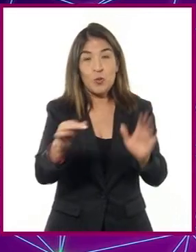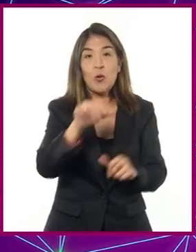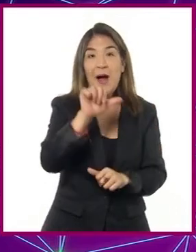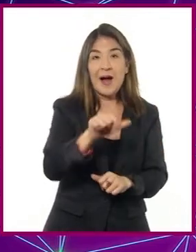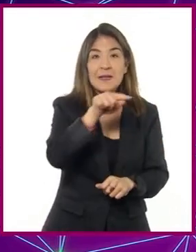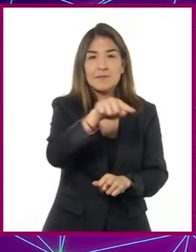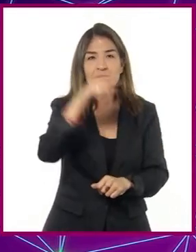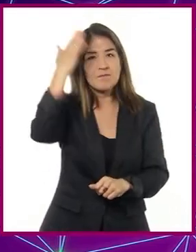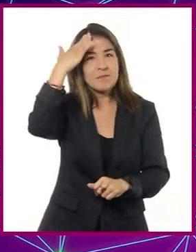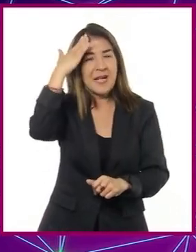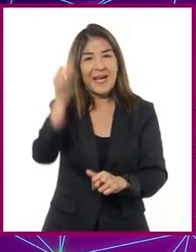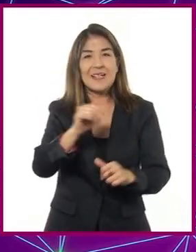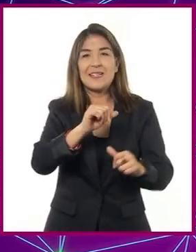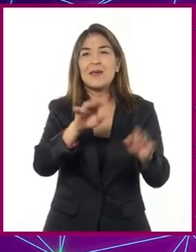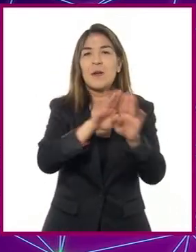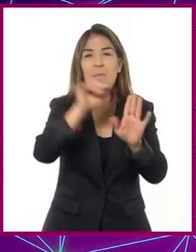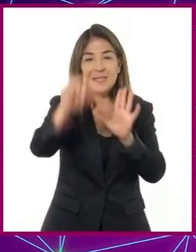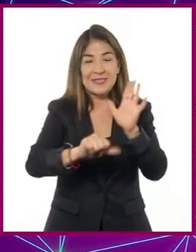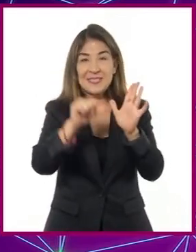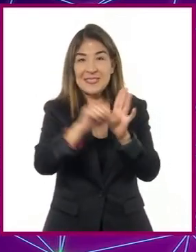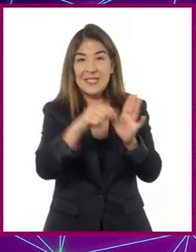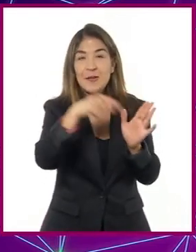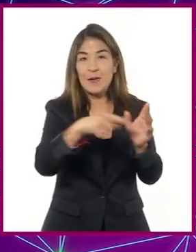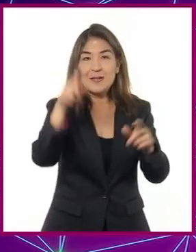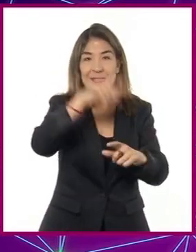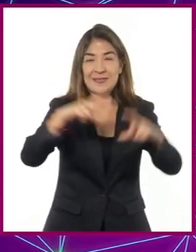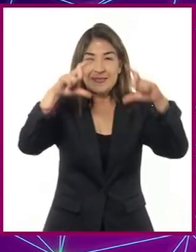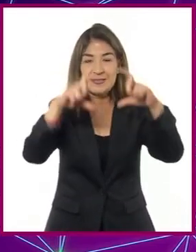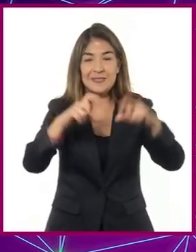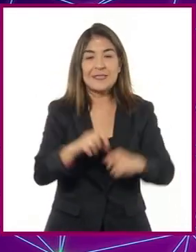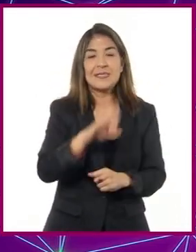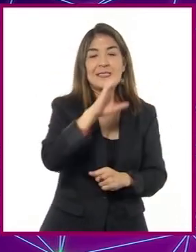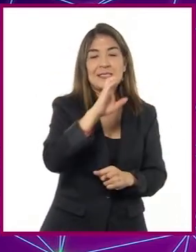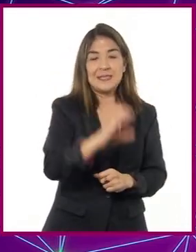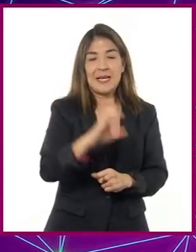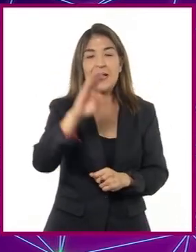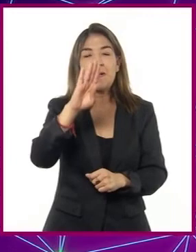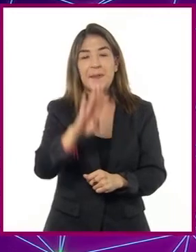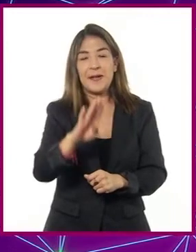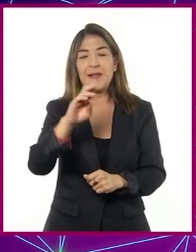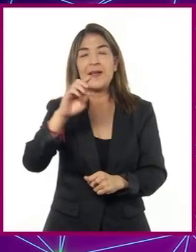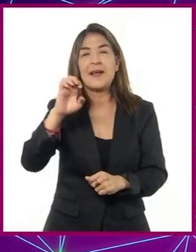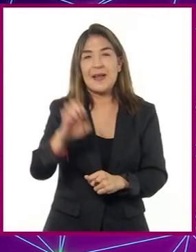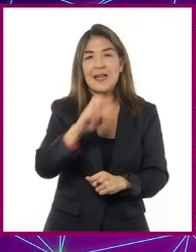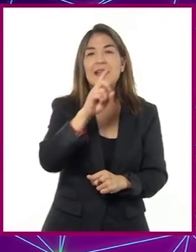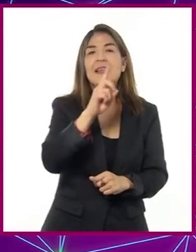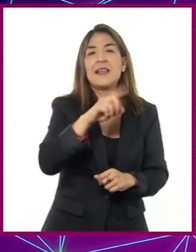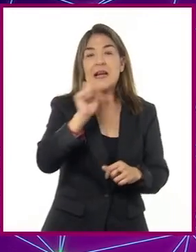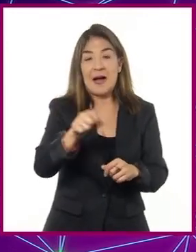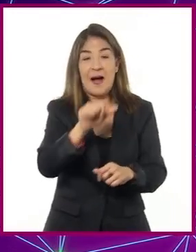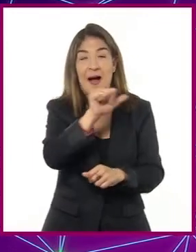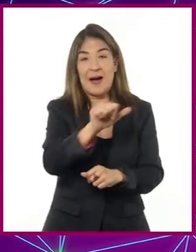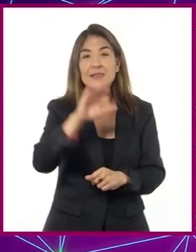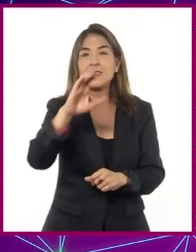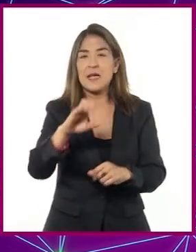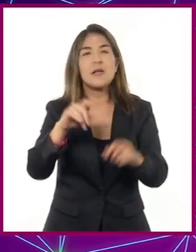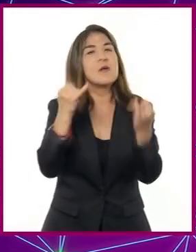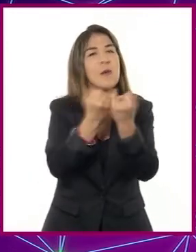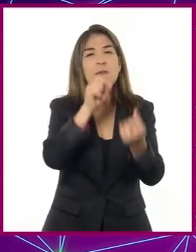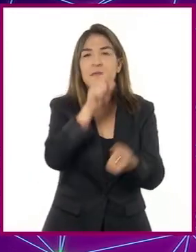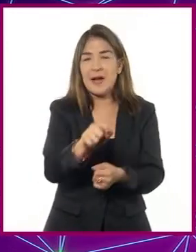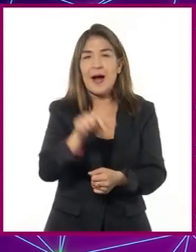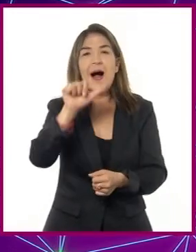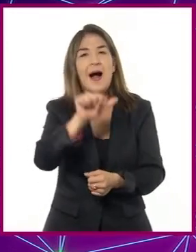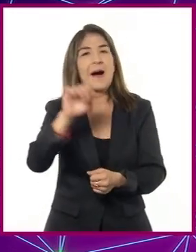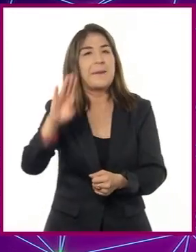es el centro del círculo, C de B, AC es igual a